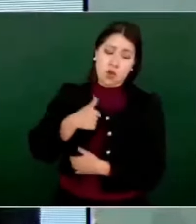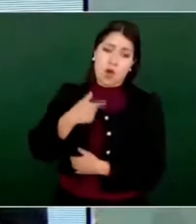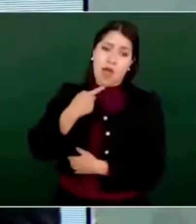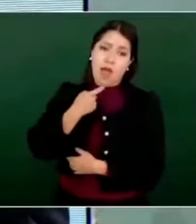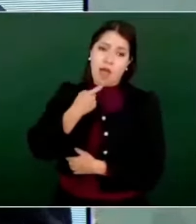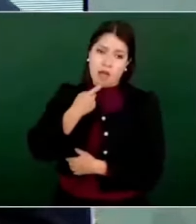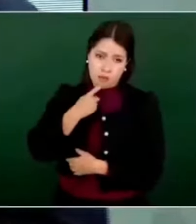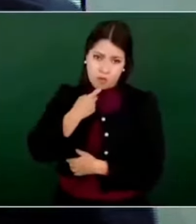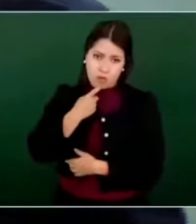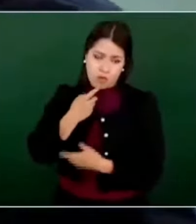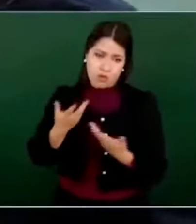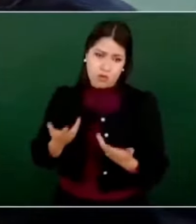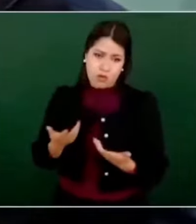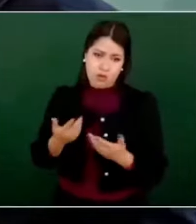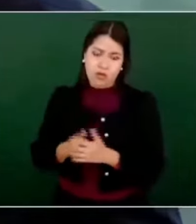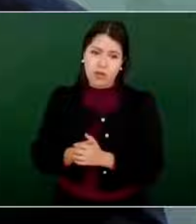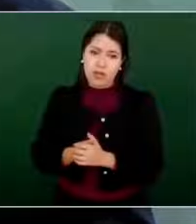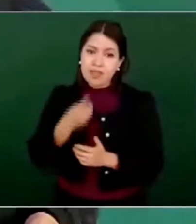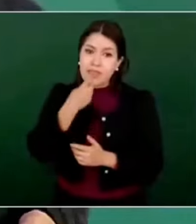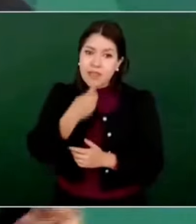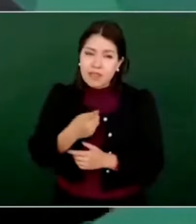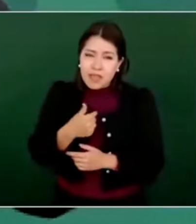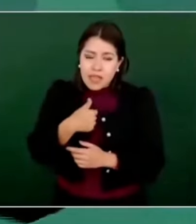amlo narcopresidente